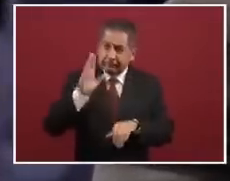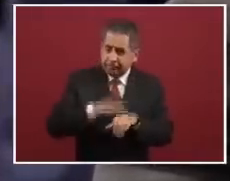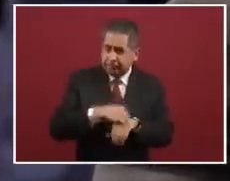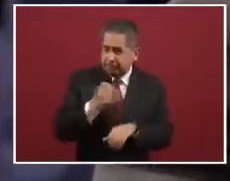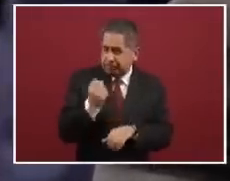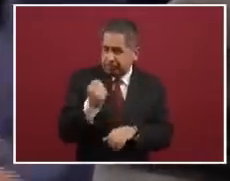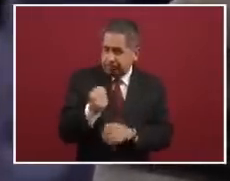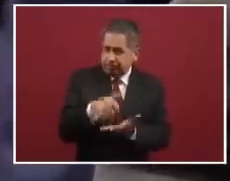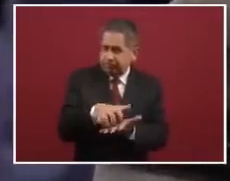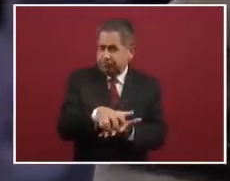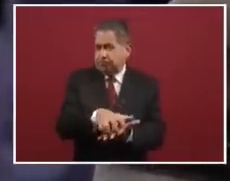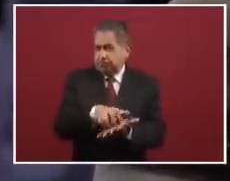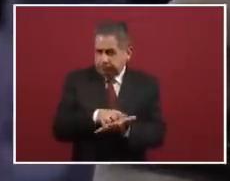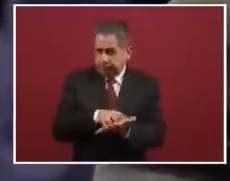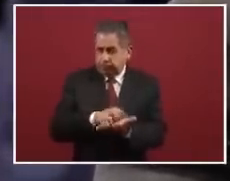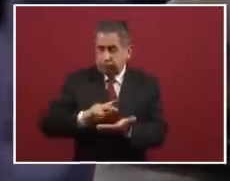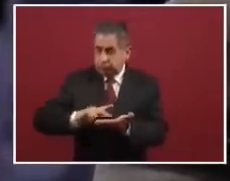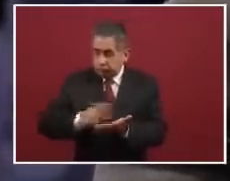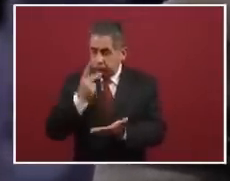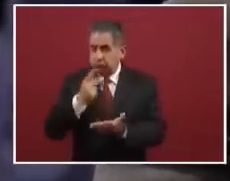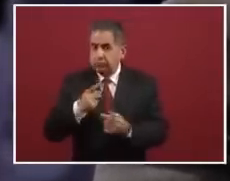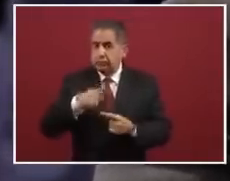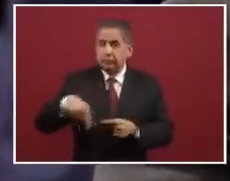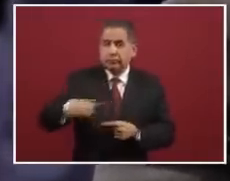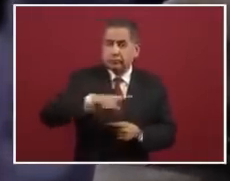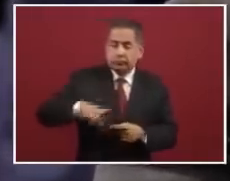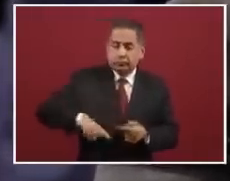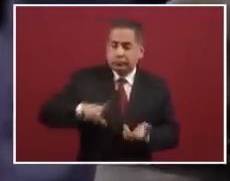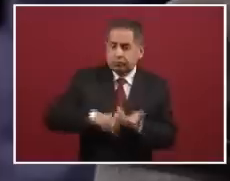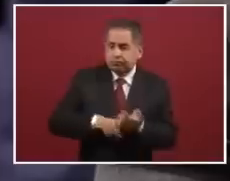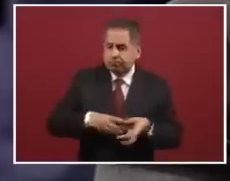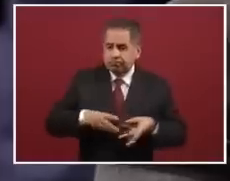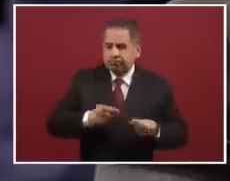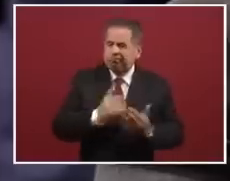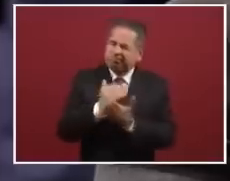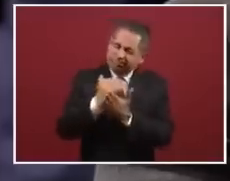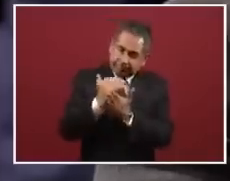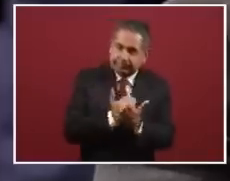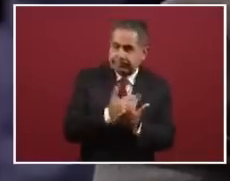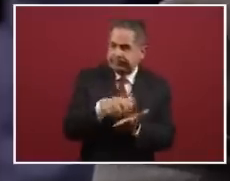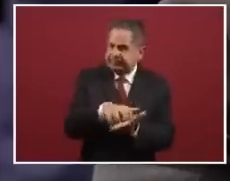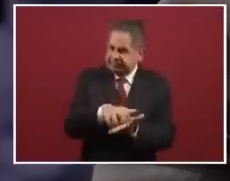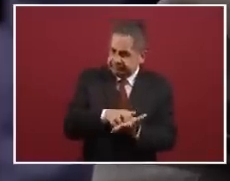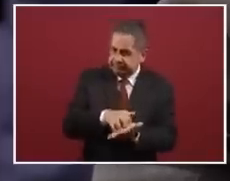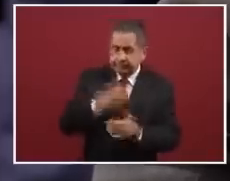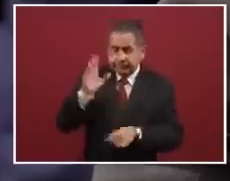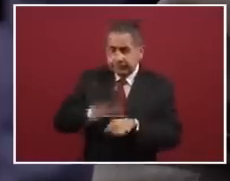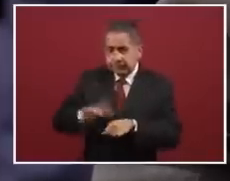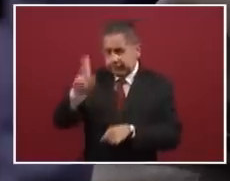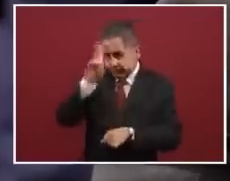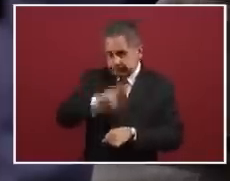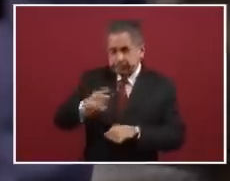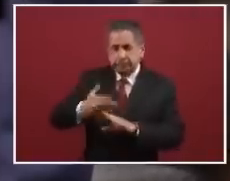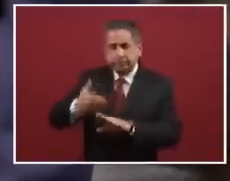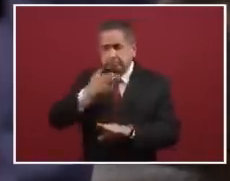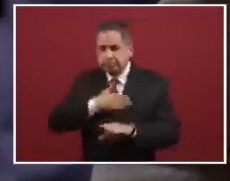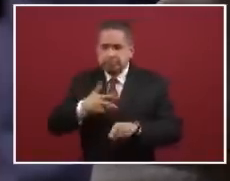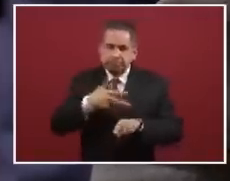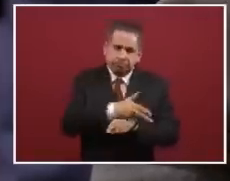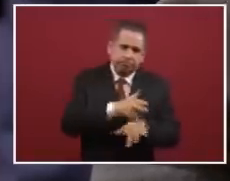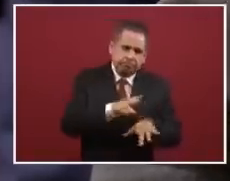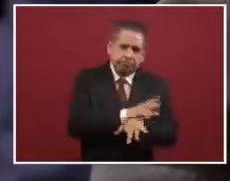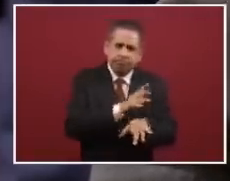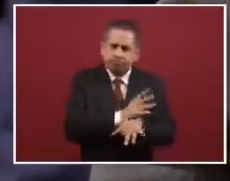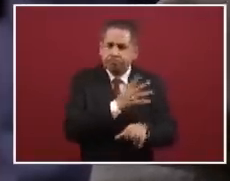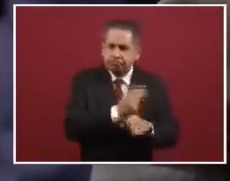hacer reingeniería financiera en el gobierno luego de todos estos ajustes, recortes,